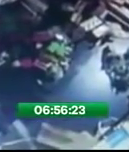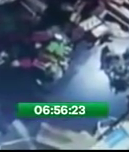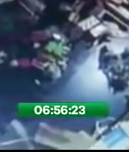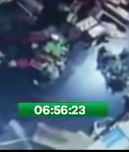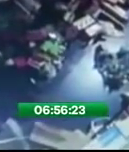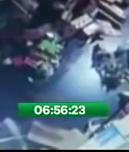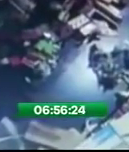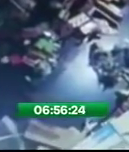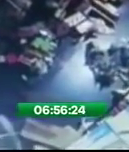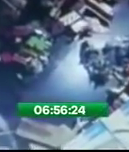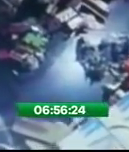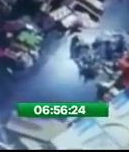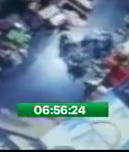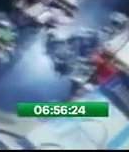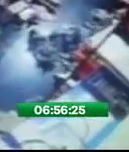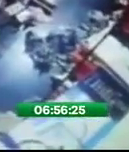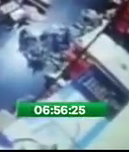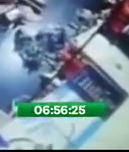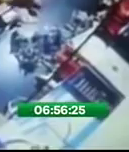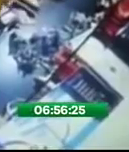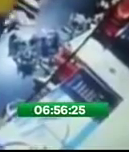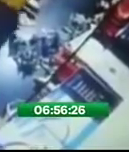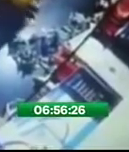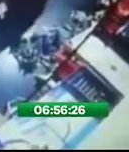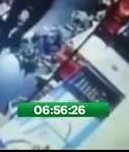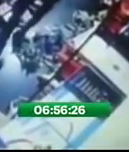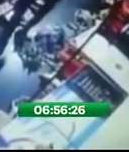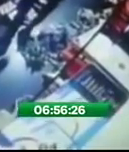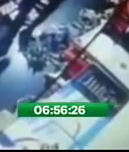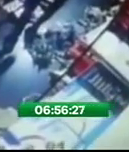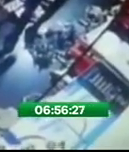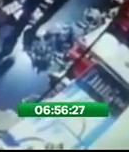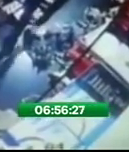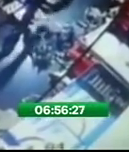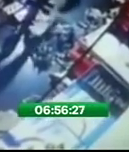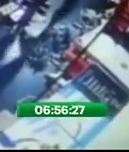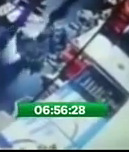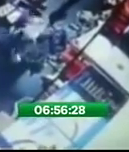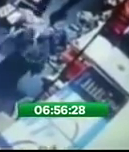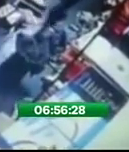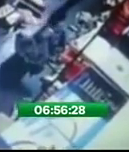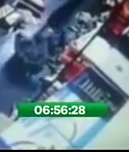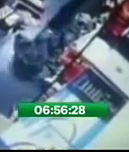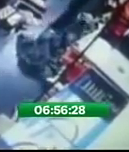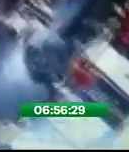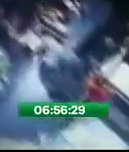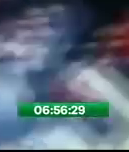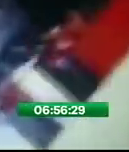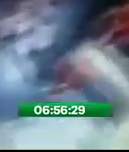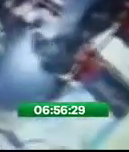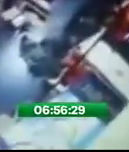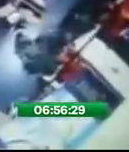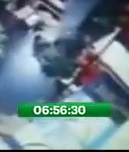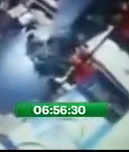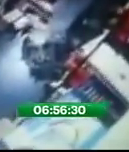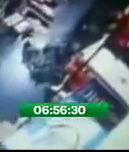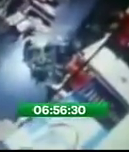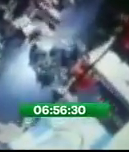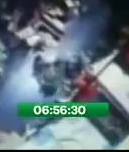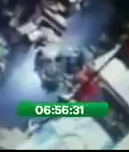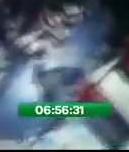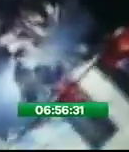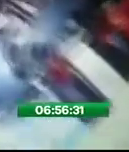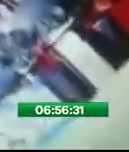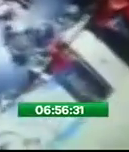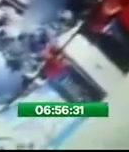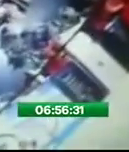del choreo, del estuque. Pero yo no sé, está todo desbaratado, no sé, creo que se mete el hombre, no sé, me da la impresión de que... ¿Pero